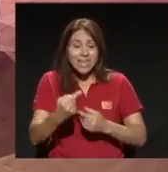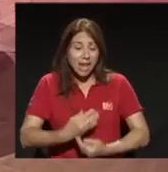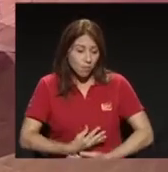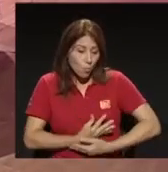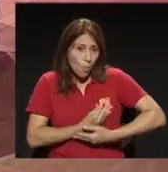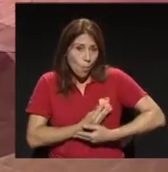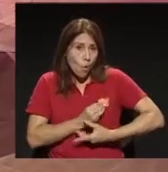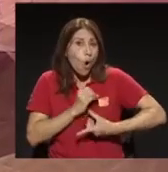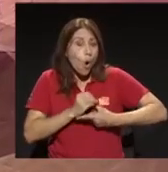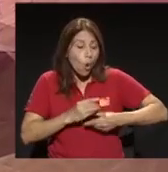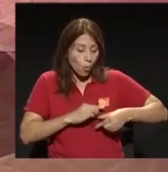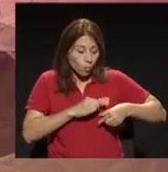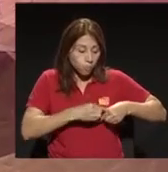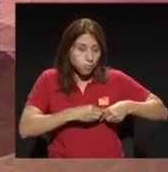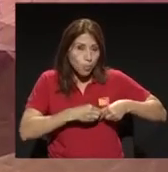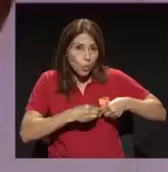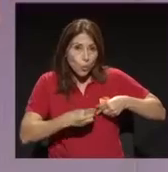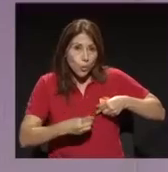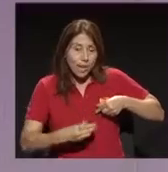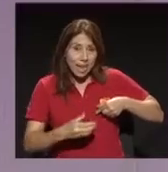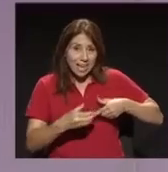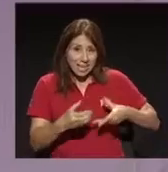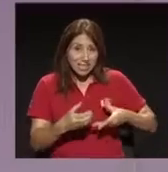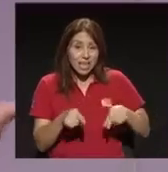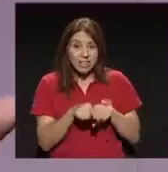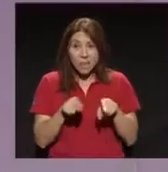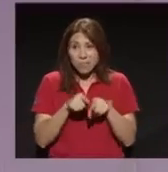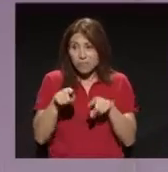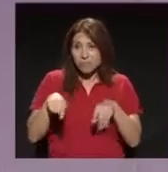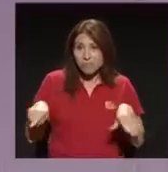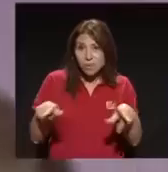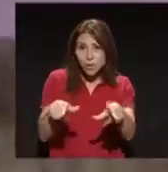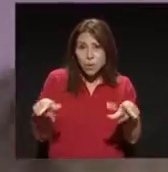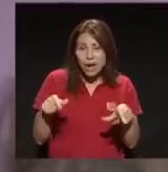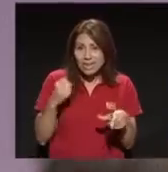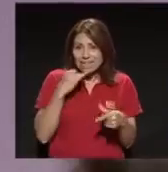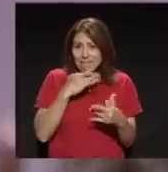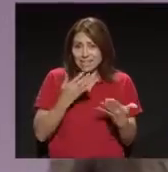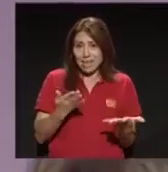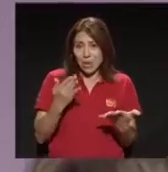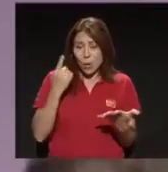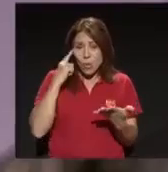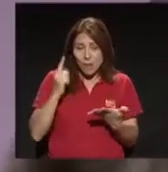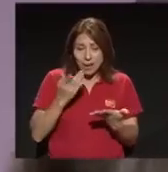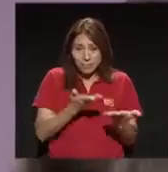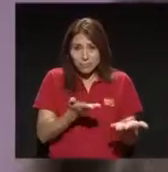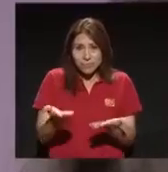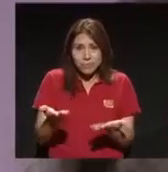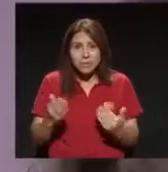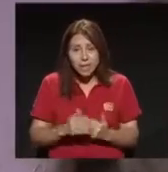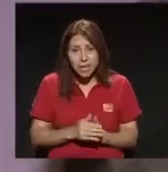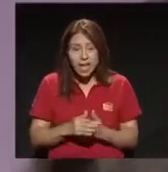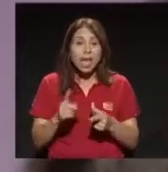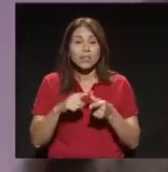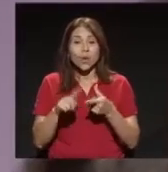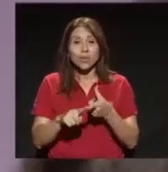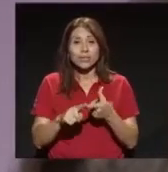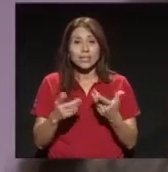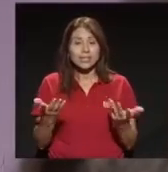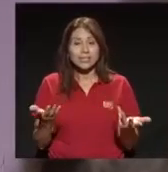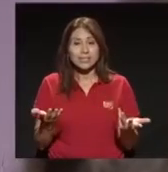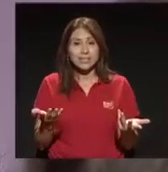baño también el desaseo para la falta de higiene para la criatura que está en ese momento se llamaba estancos entonces